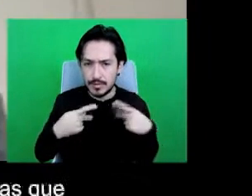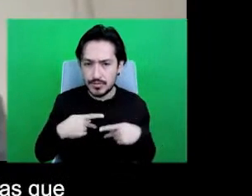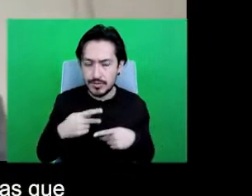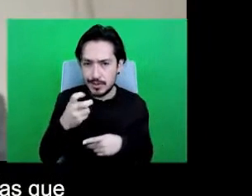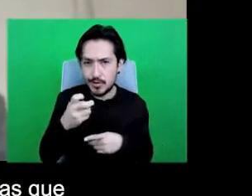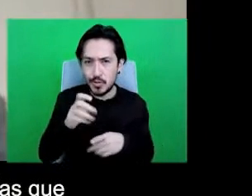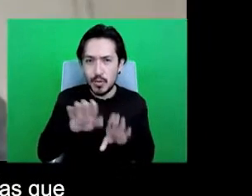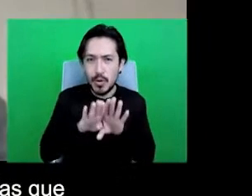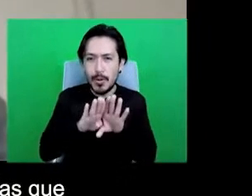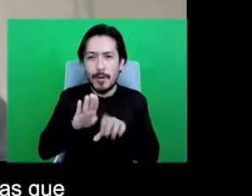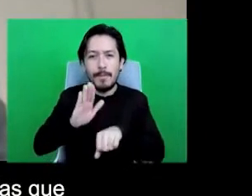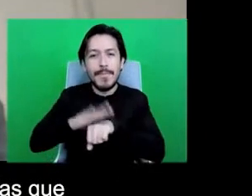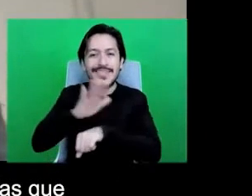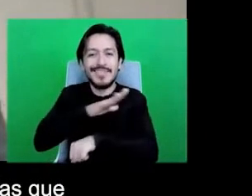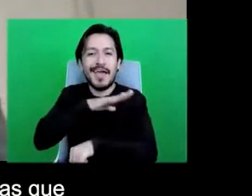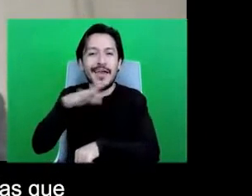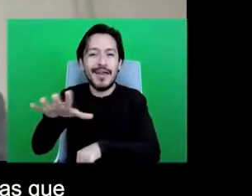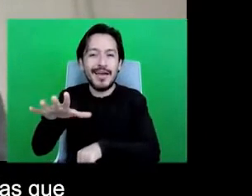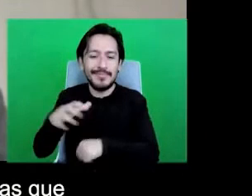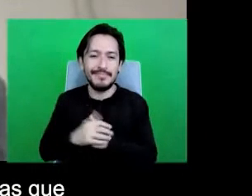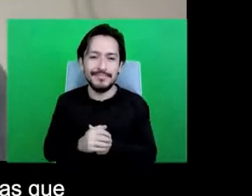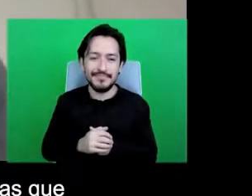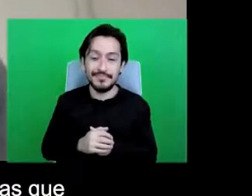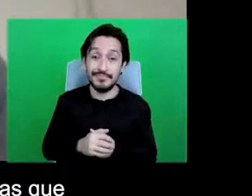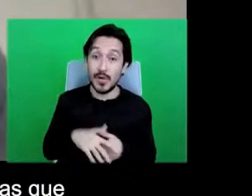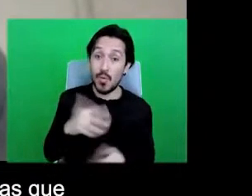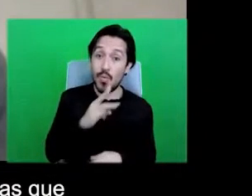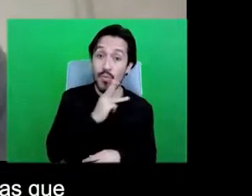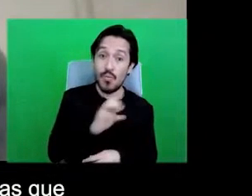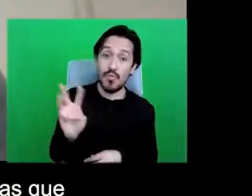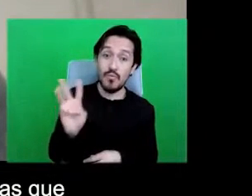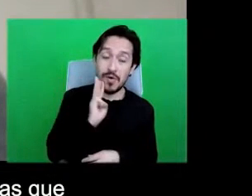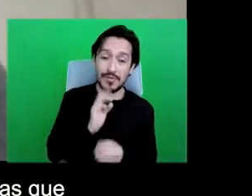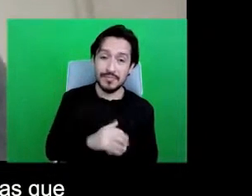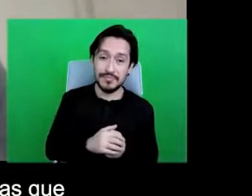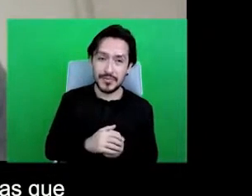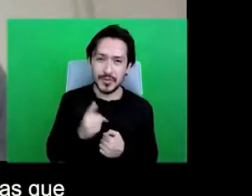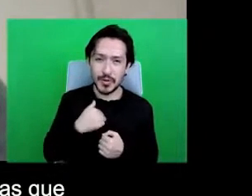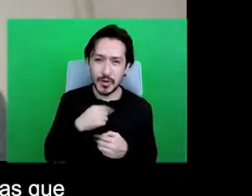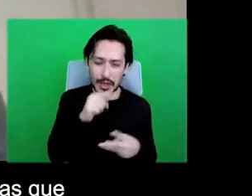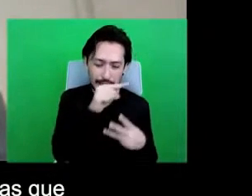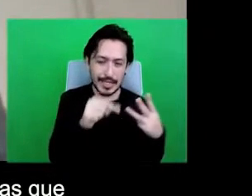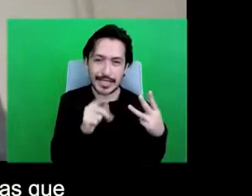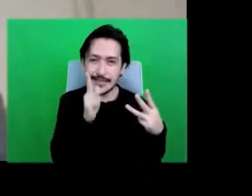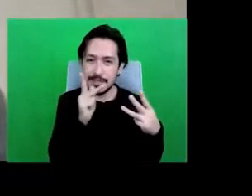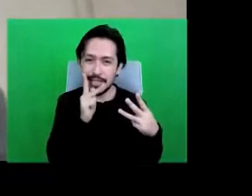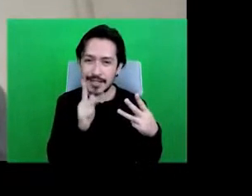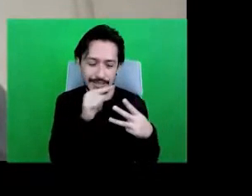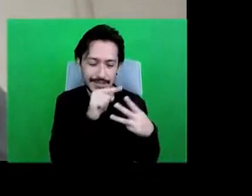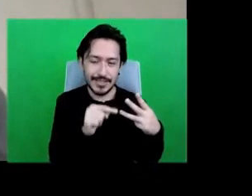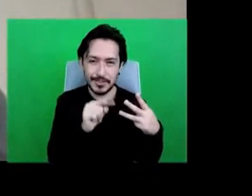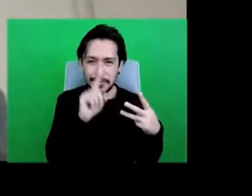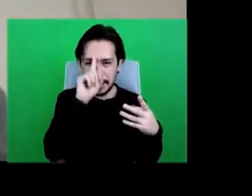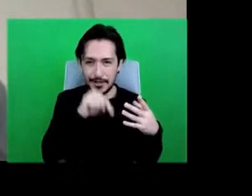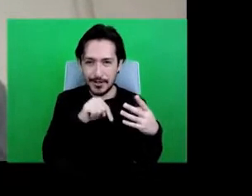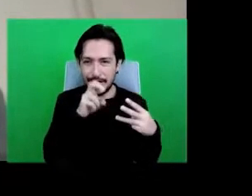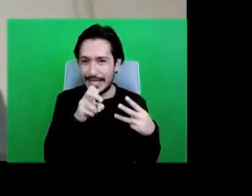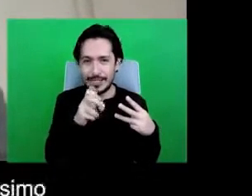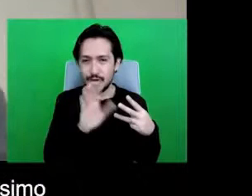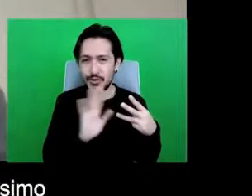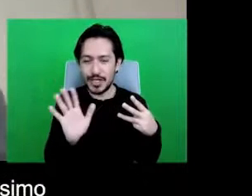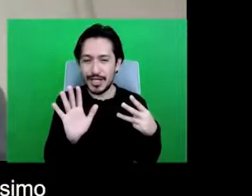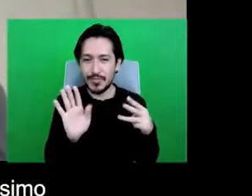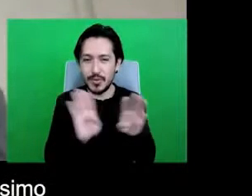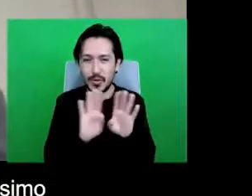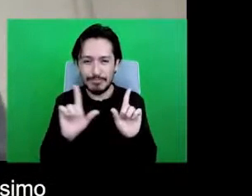Wow, totalmente, totalmente de acuerdo. Me quedo con tres palabras que dicen y creo que con esto vamos a tener que empezar a cerrar.